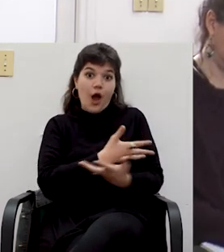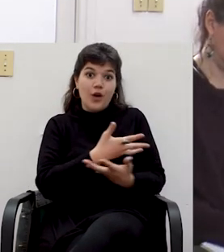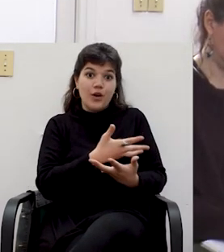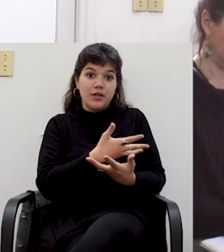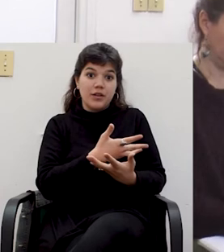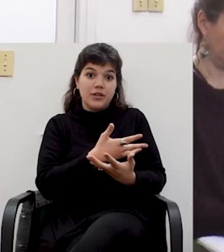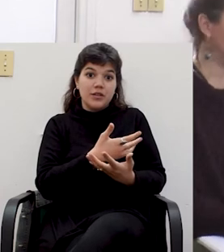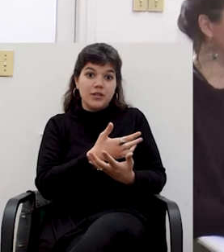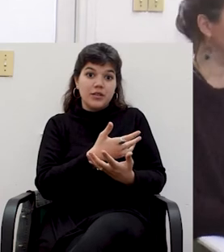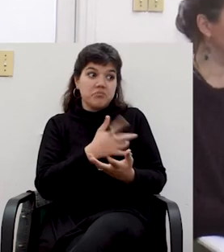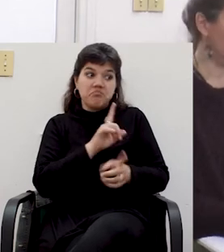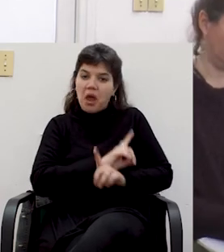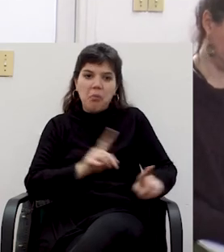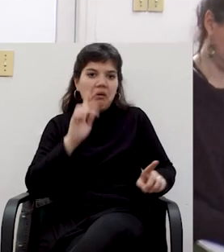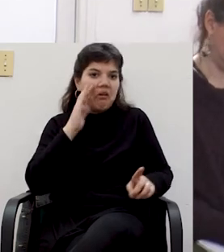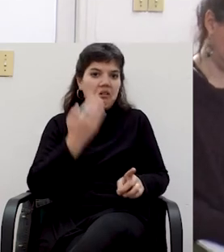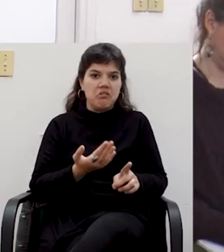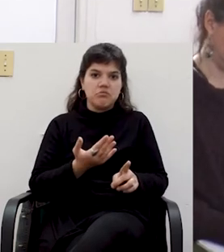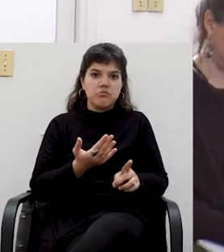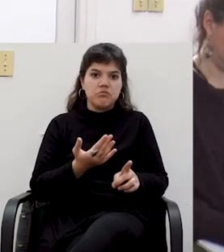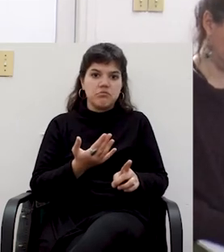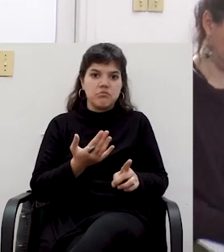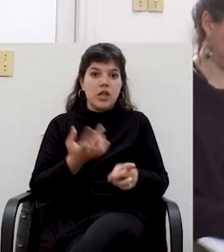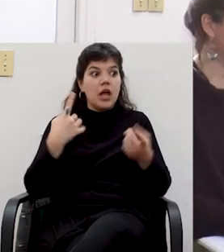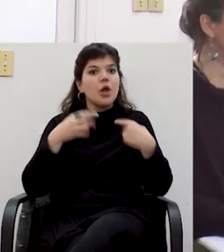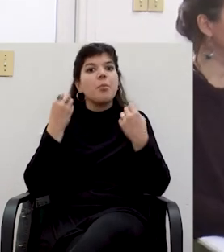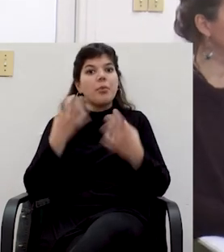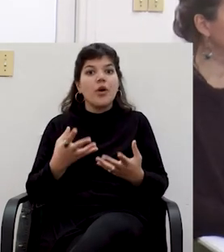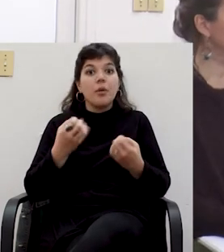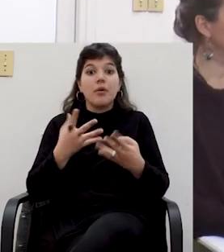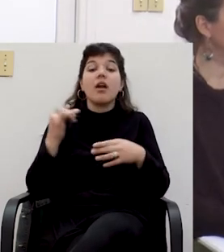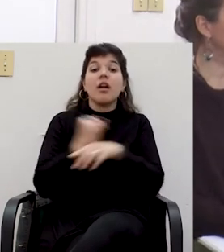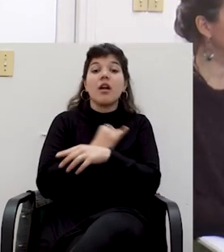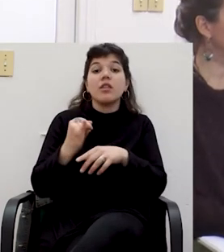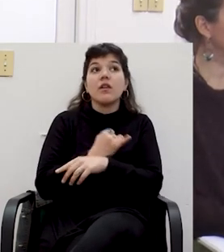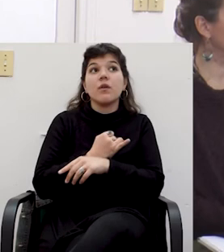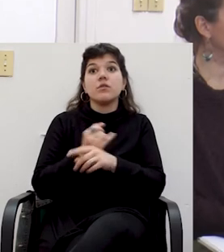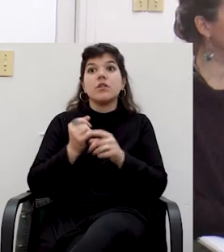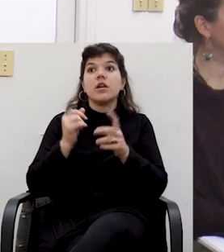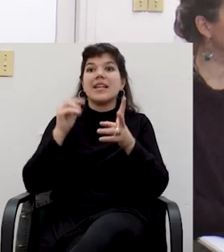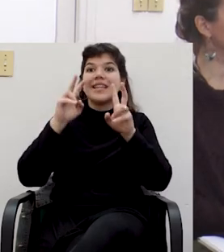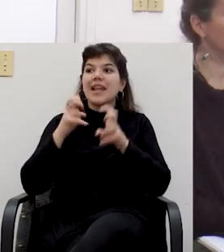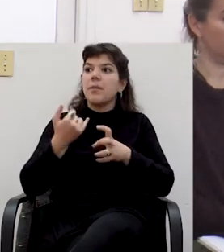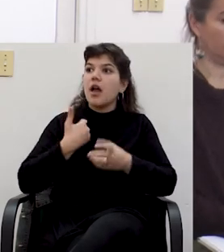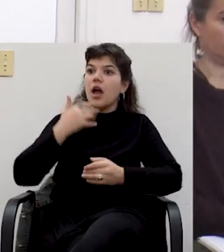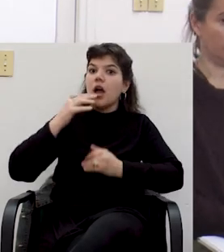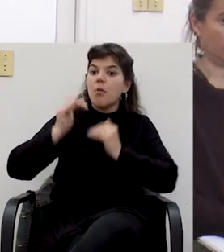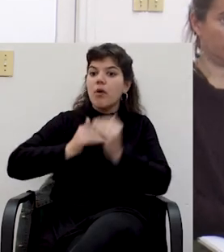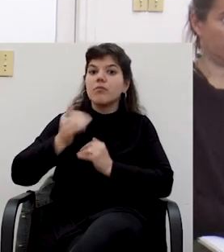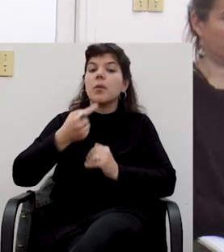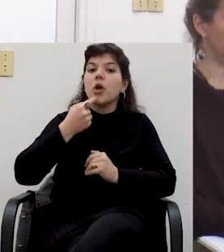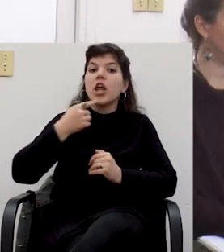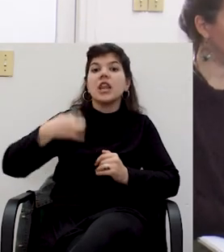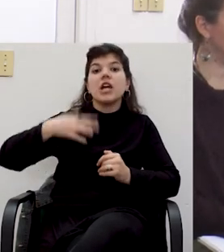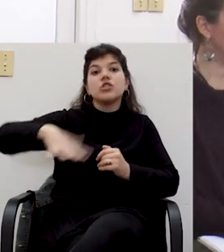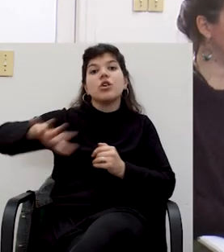aún no les reconoce. ¿Por qué? Porque tenemos una institución y un aparato de políticas sociales